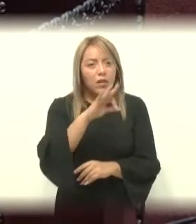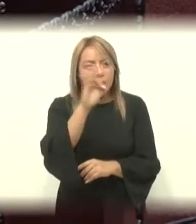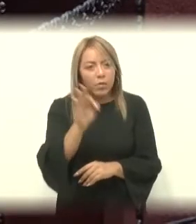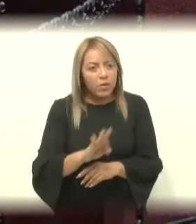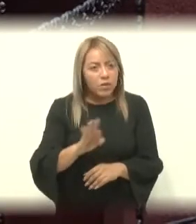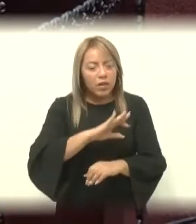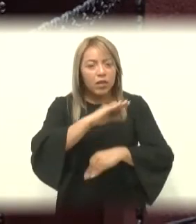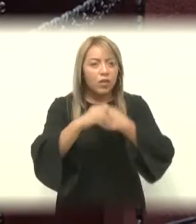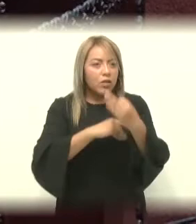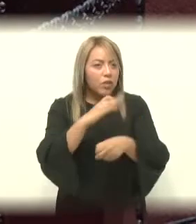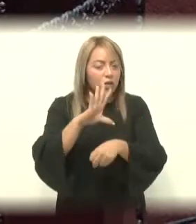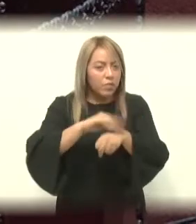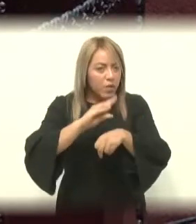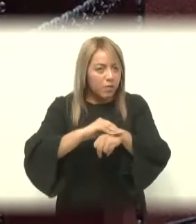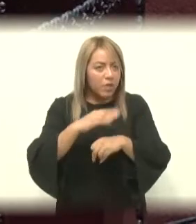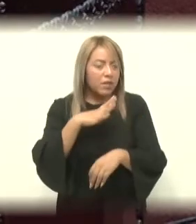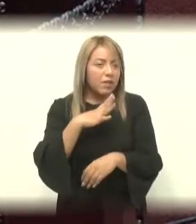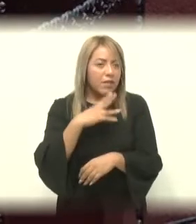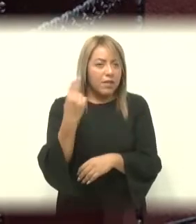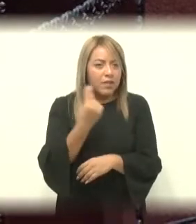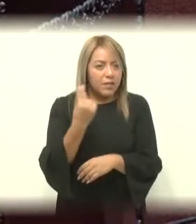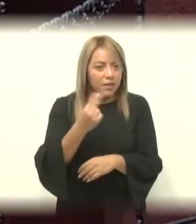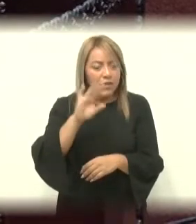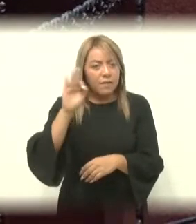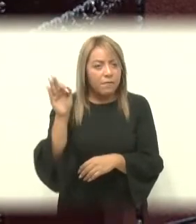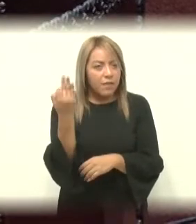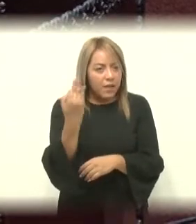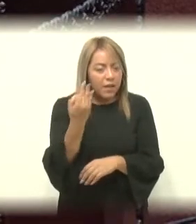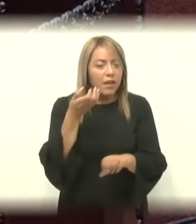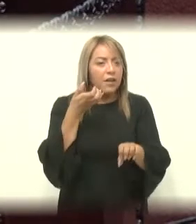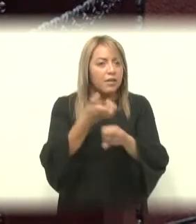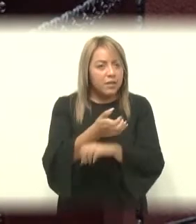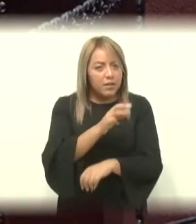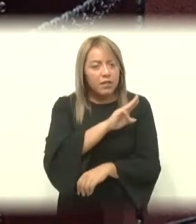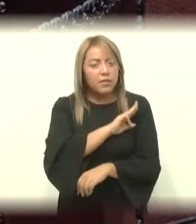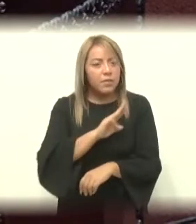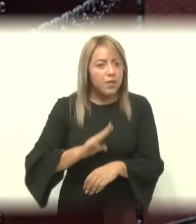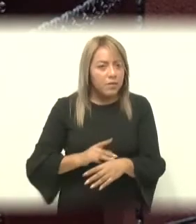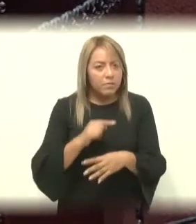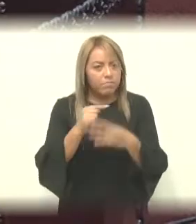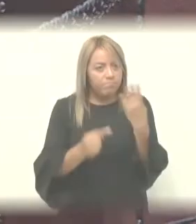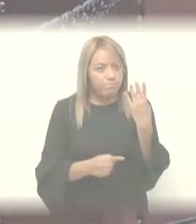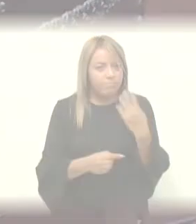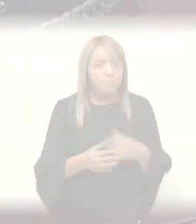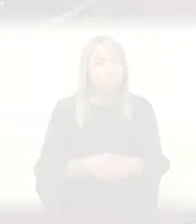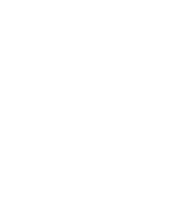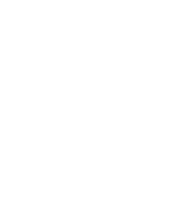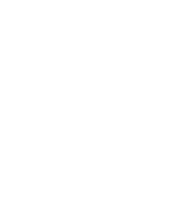las licencias pertinentes a nivel federal, estatal y municipal.